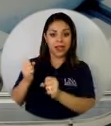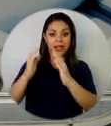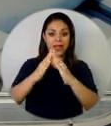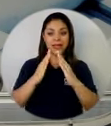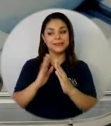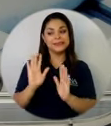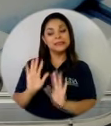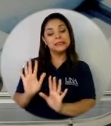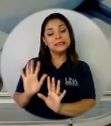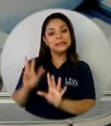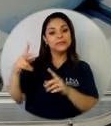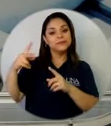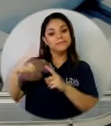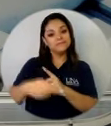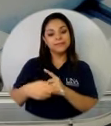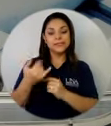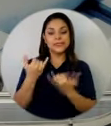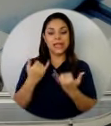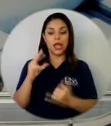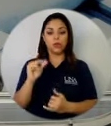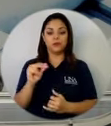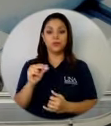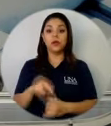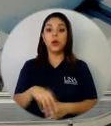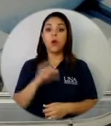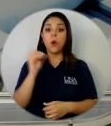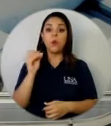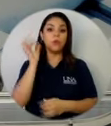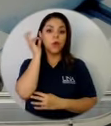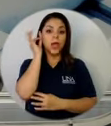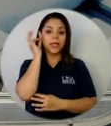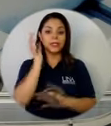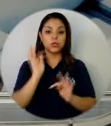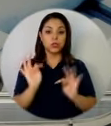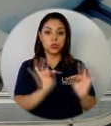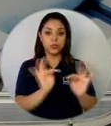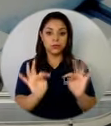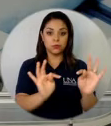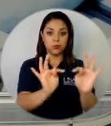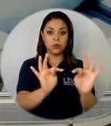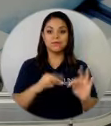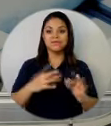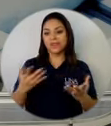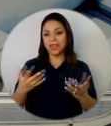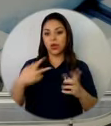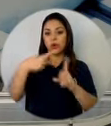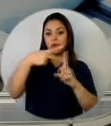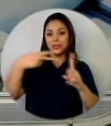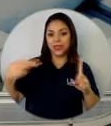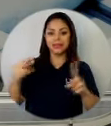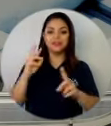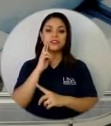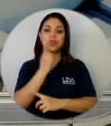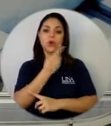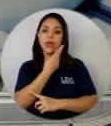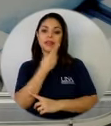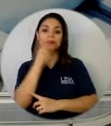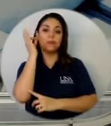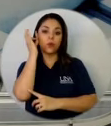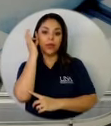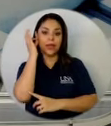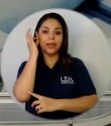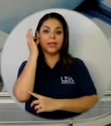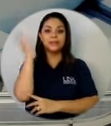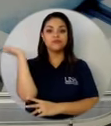se dedicaban a servicio doméstico, las mujeres que trabajaban en el sector turismo, ¿verdad?, todo el tema de hoteles y restaurantes, muchos de ellos